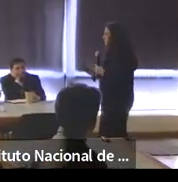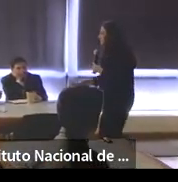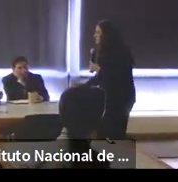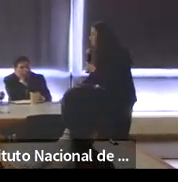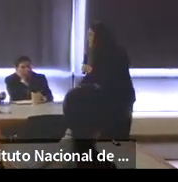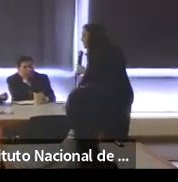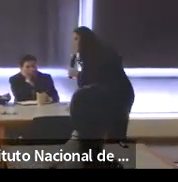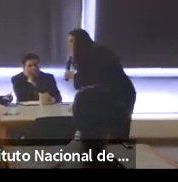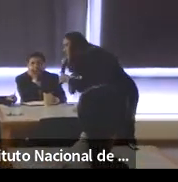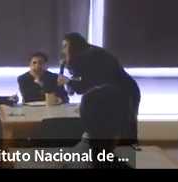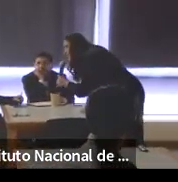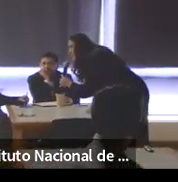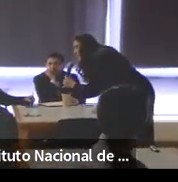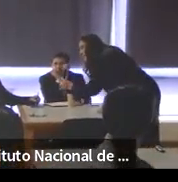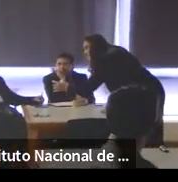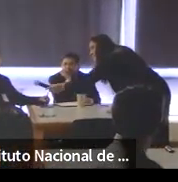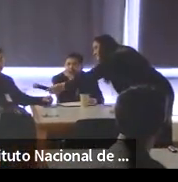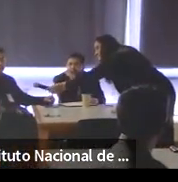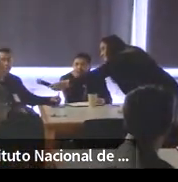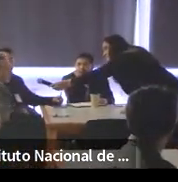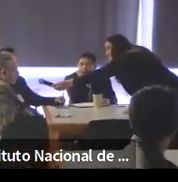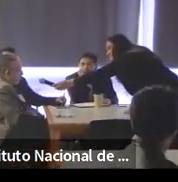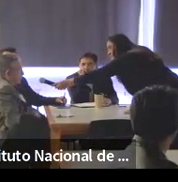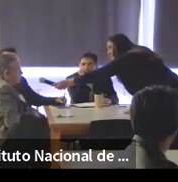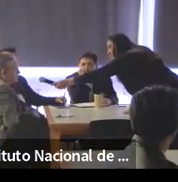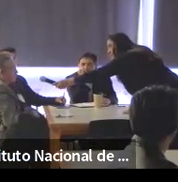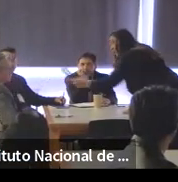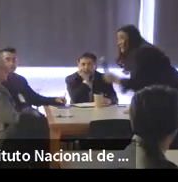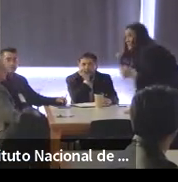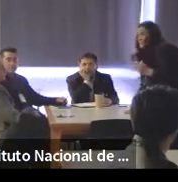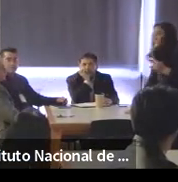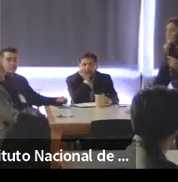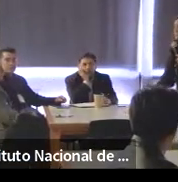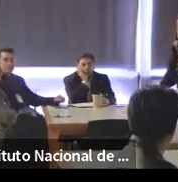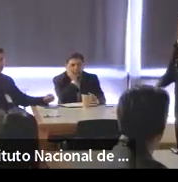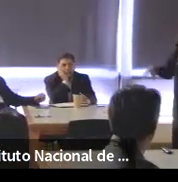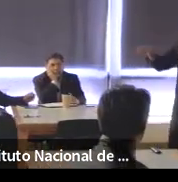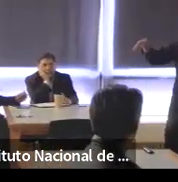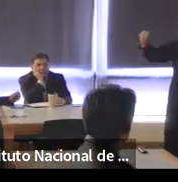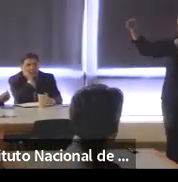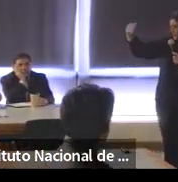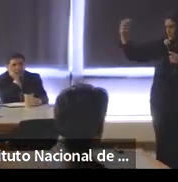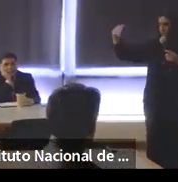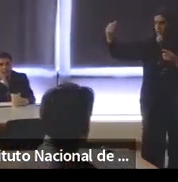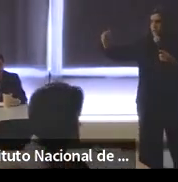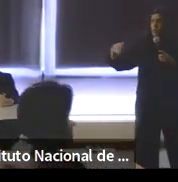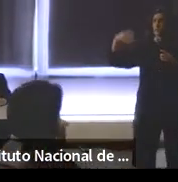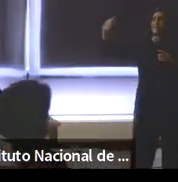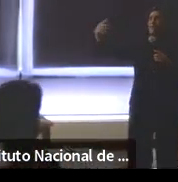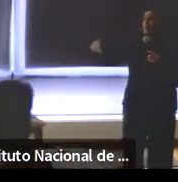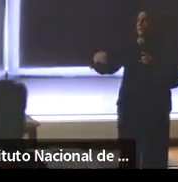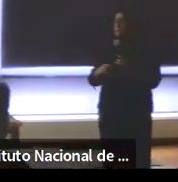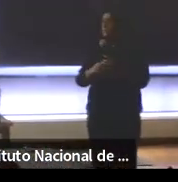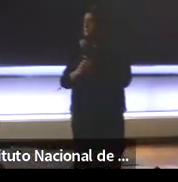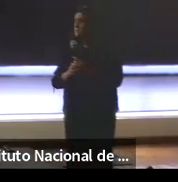y te observa de esa manera que viene a tu mente una palabra la descalificación Exacto pero si yo les